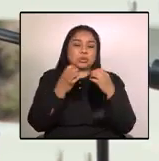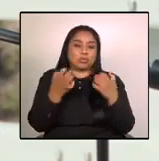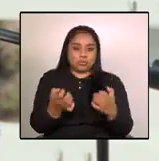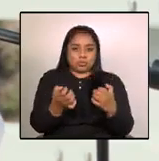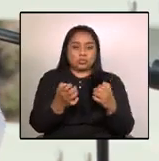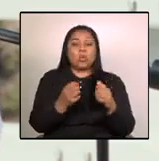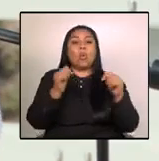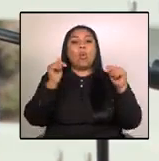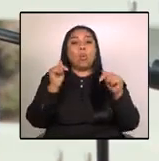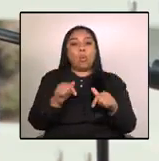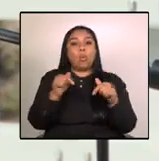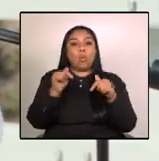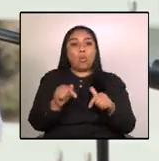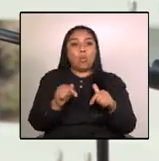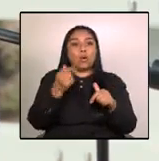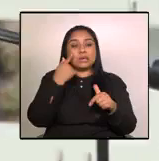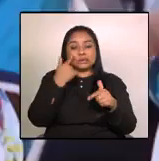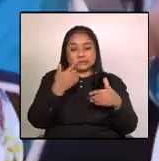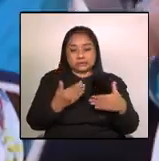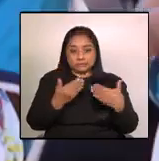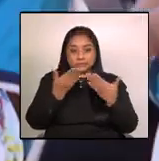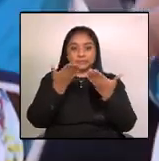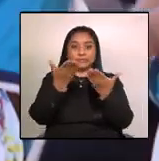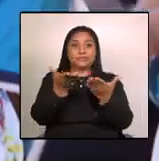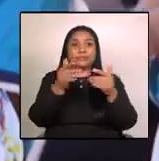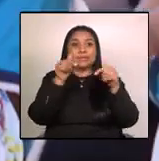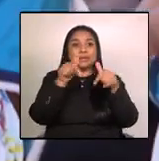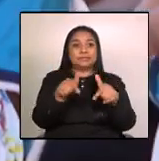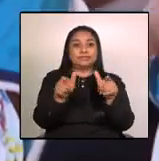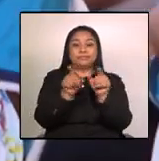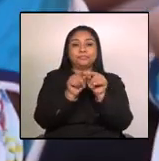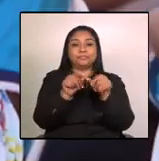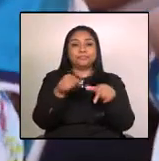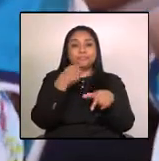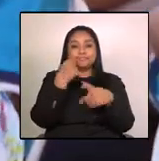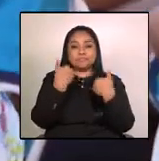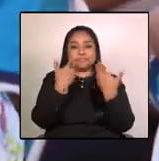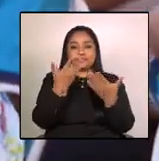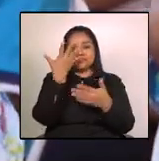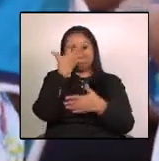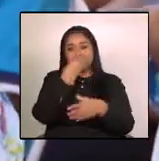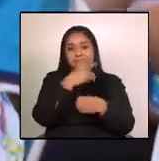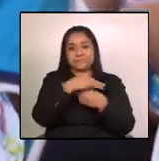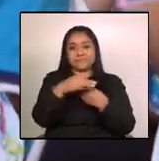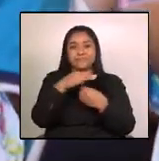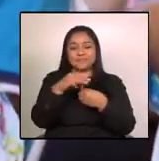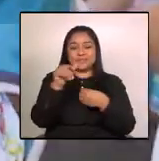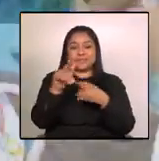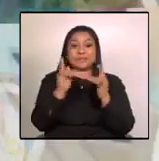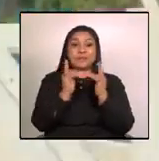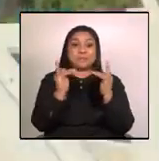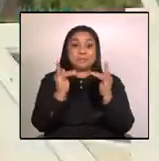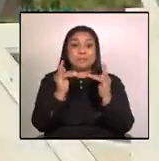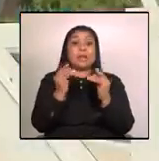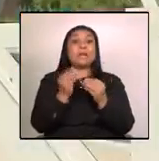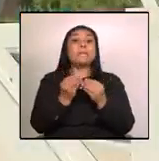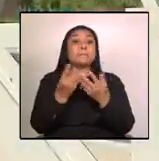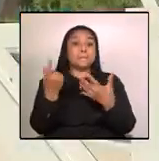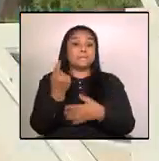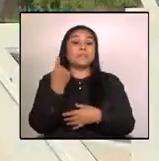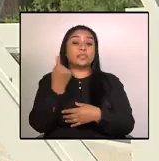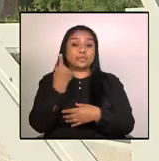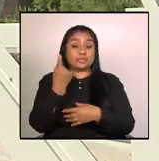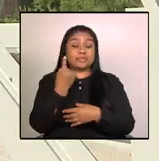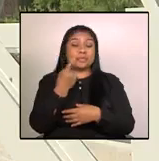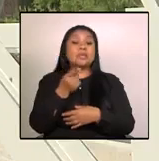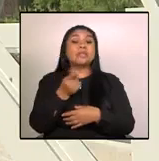hoy estamos entregando acá a este bello municipio, este puente de mucho impacto. Y es de